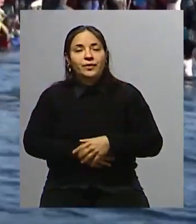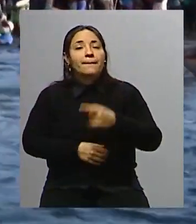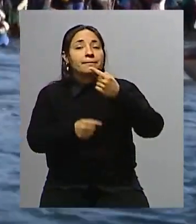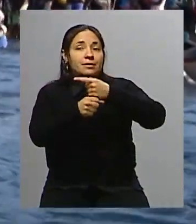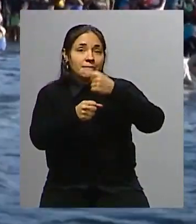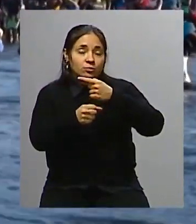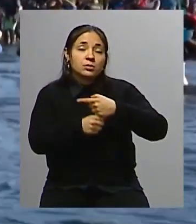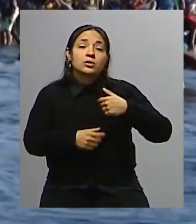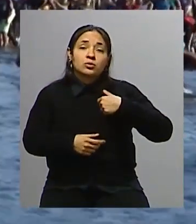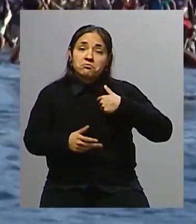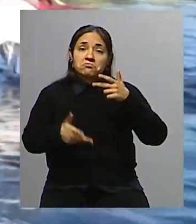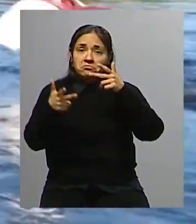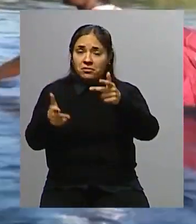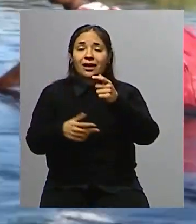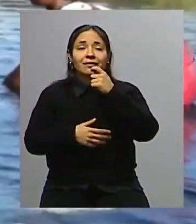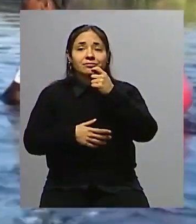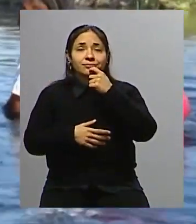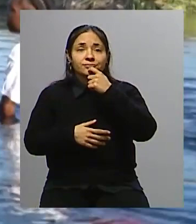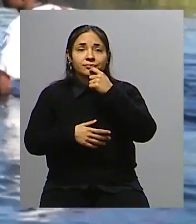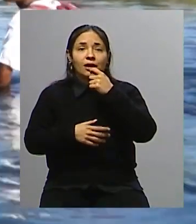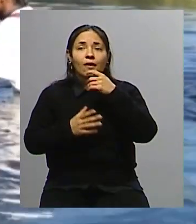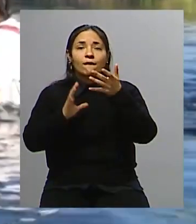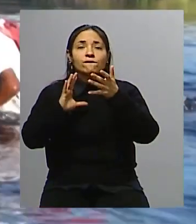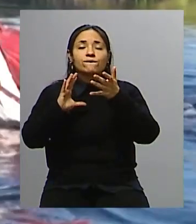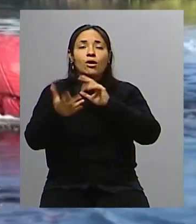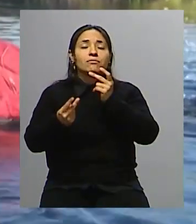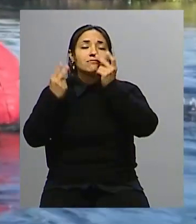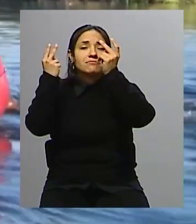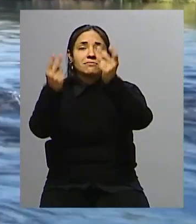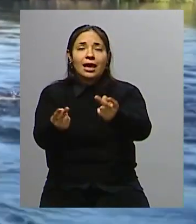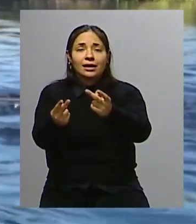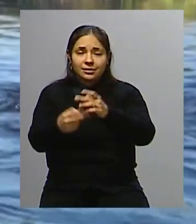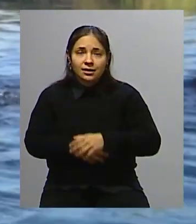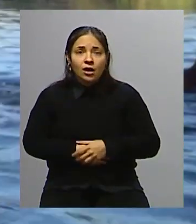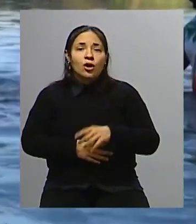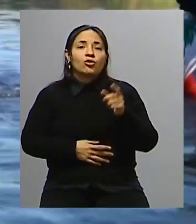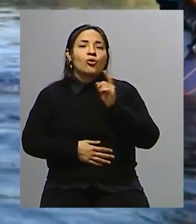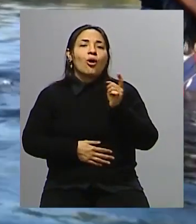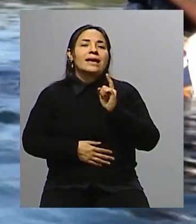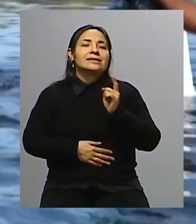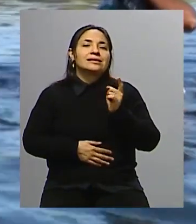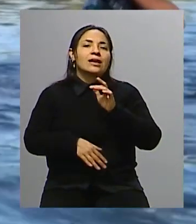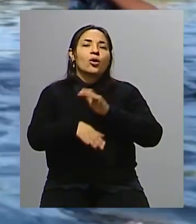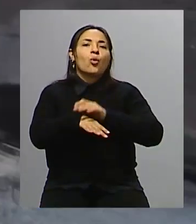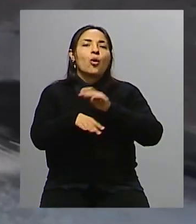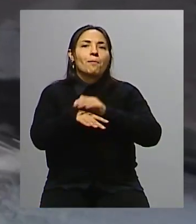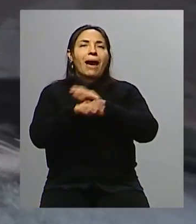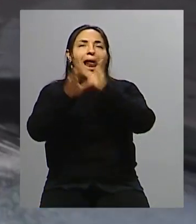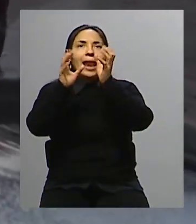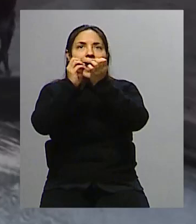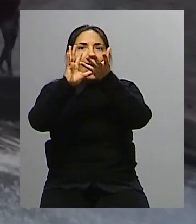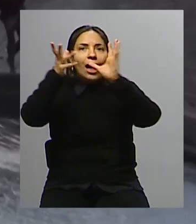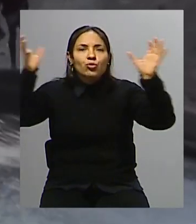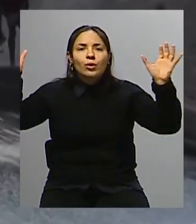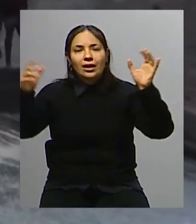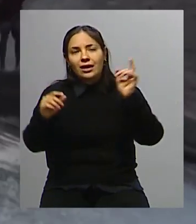mí me gusta resaltar que este tipo de dinámicas migratorias no se dan como consecuencias de la naturaleza o de la suerte,